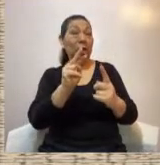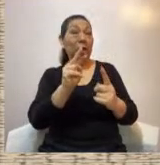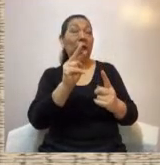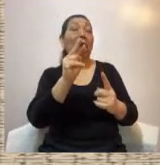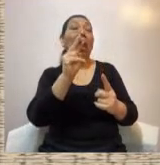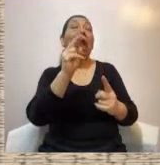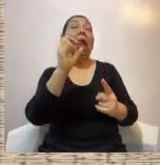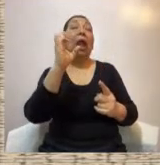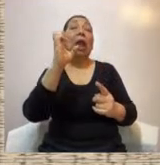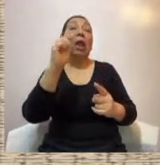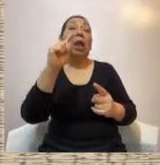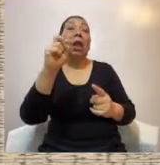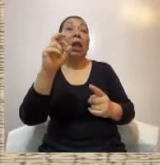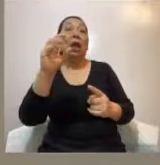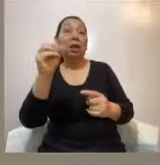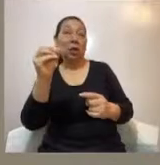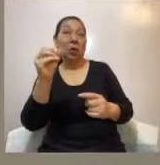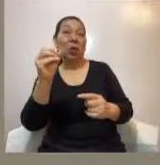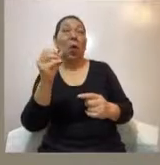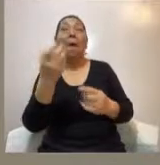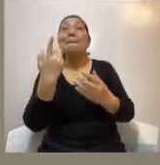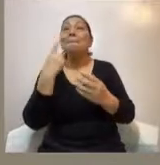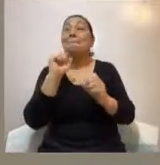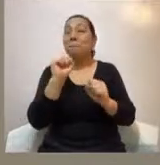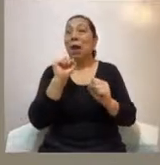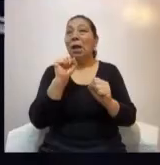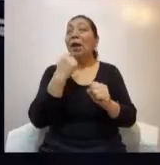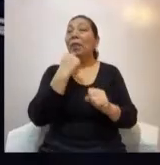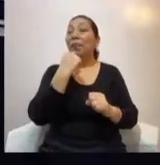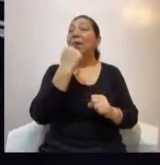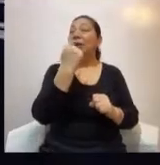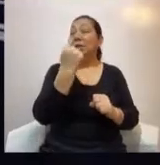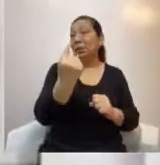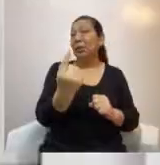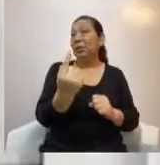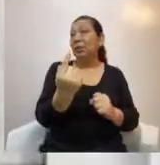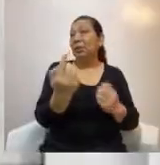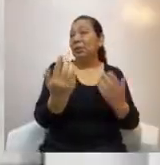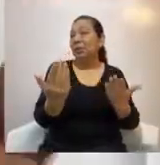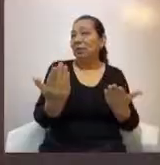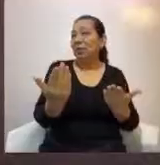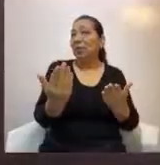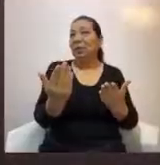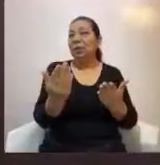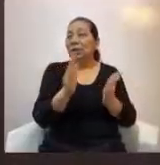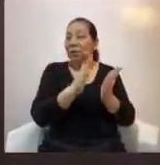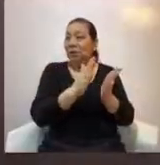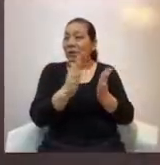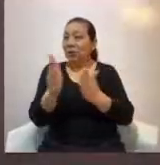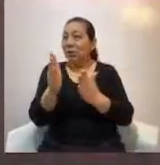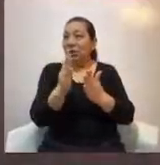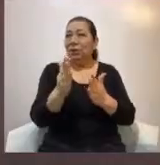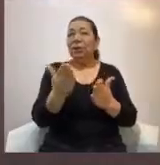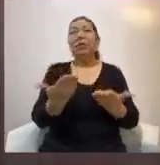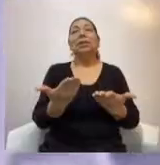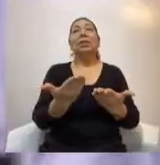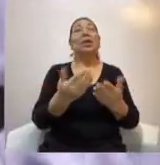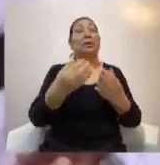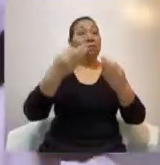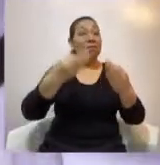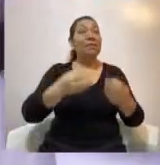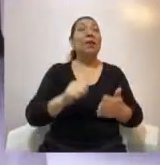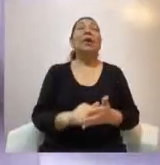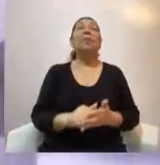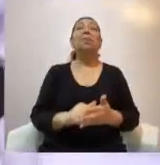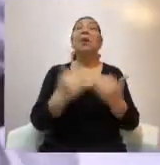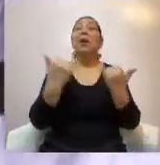lo ha expresado, es una metodología para advertir los sesgos que existen en la